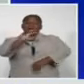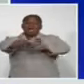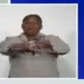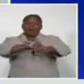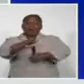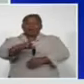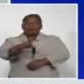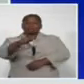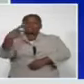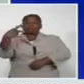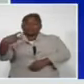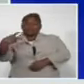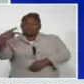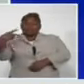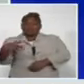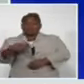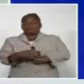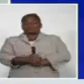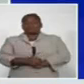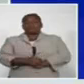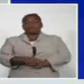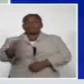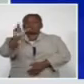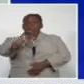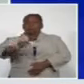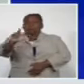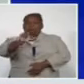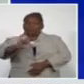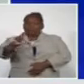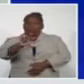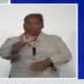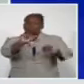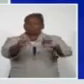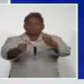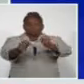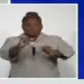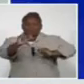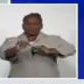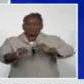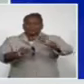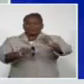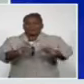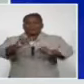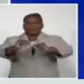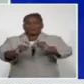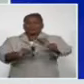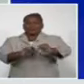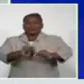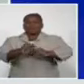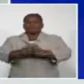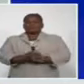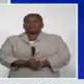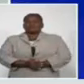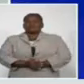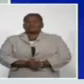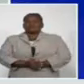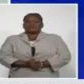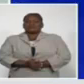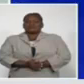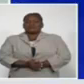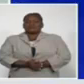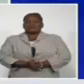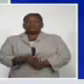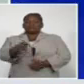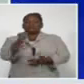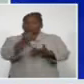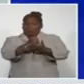Camagüey, que también ha ido controlando el incremento que tuvo de casos autóctonos,